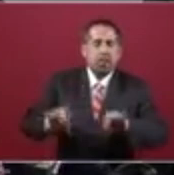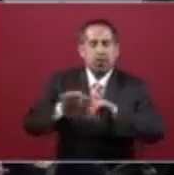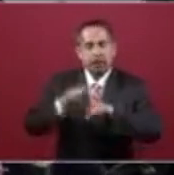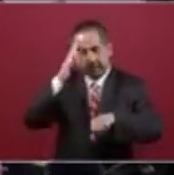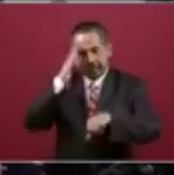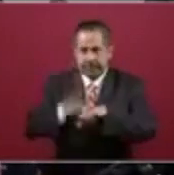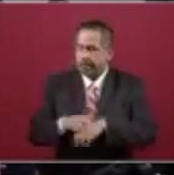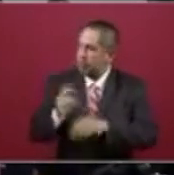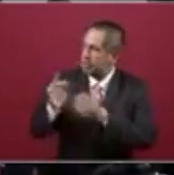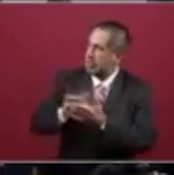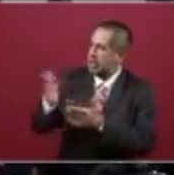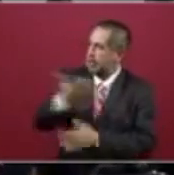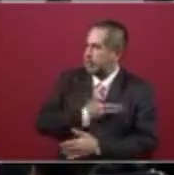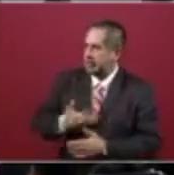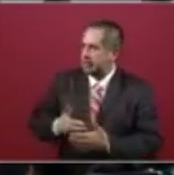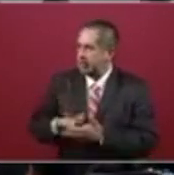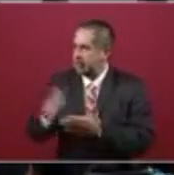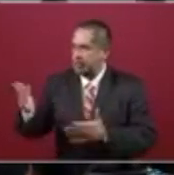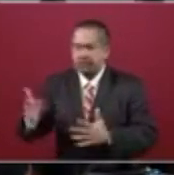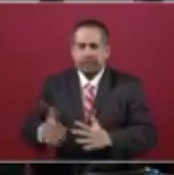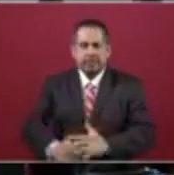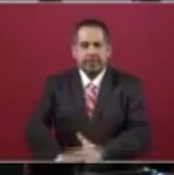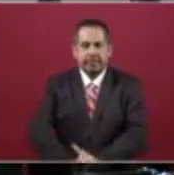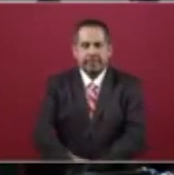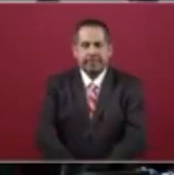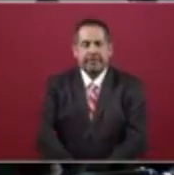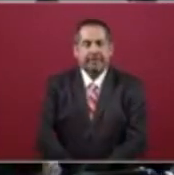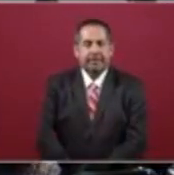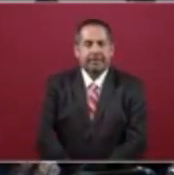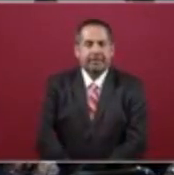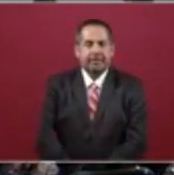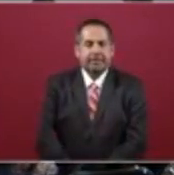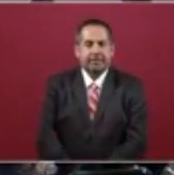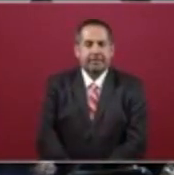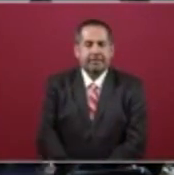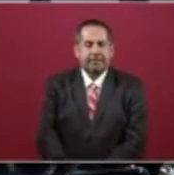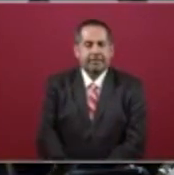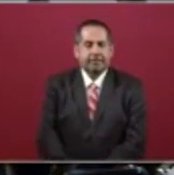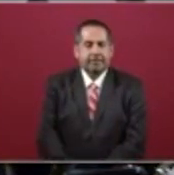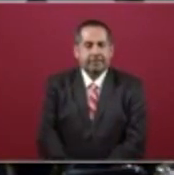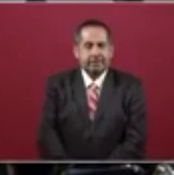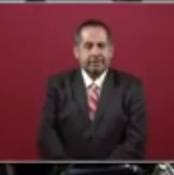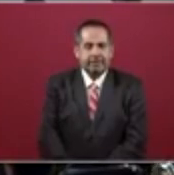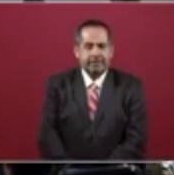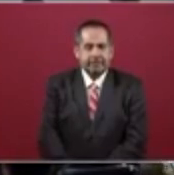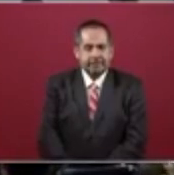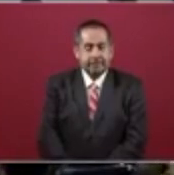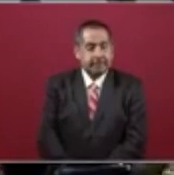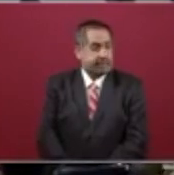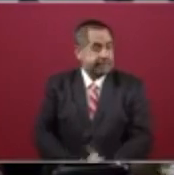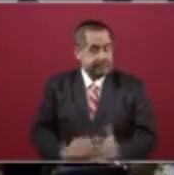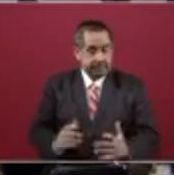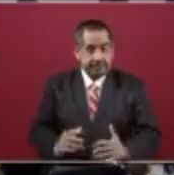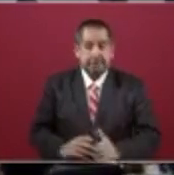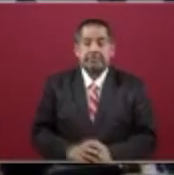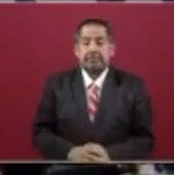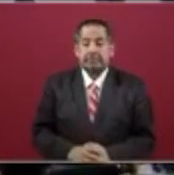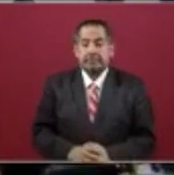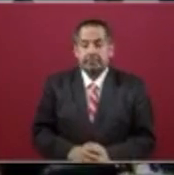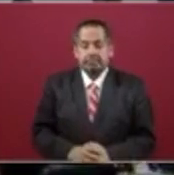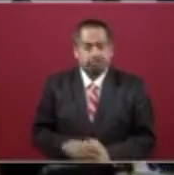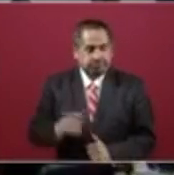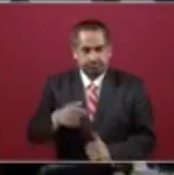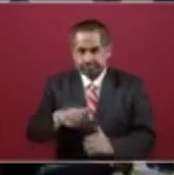Muchas gracias, señor presidente. Bueno, para